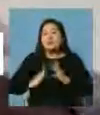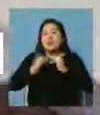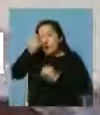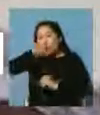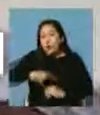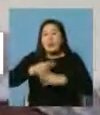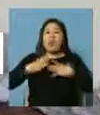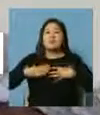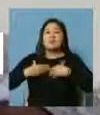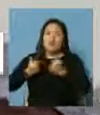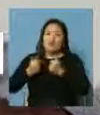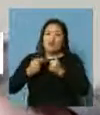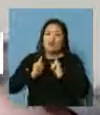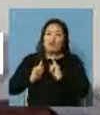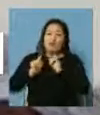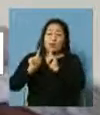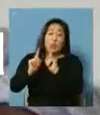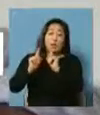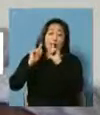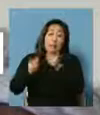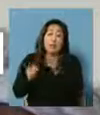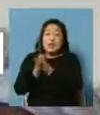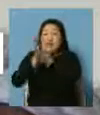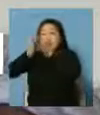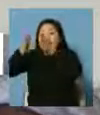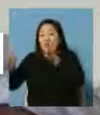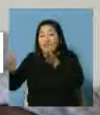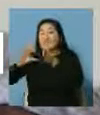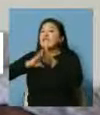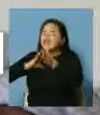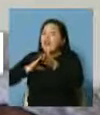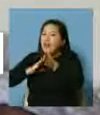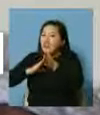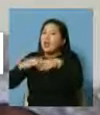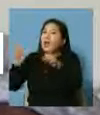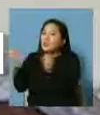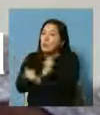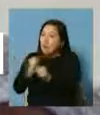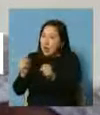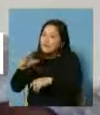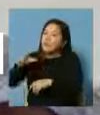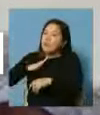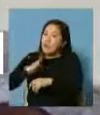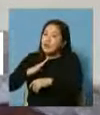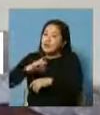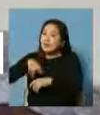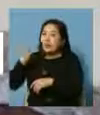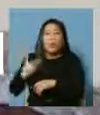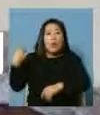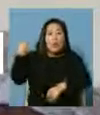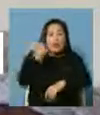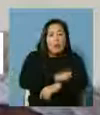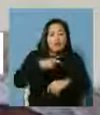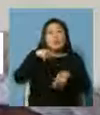inmunológica. También está en la fase previa a los ensayos clínicos a gran escala, o la vacuna que